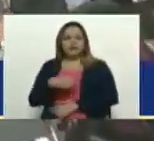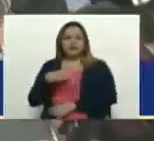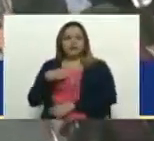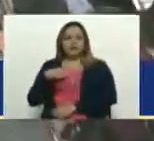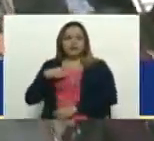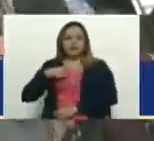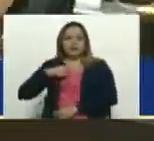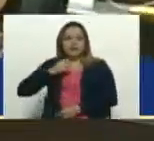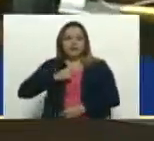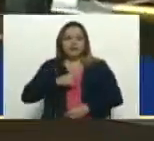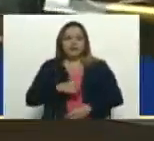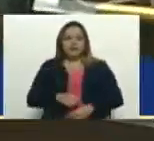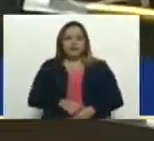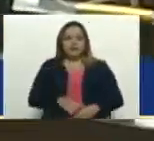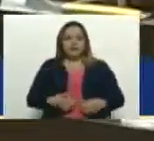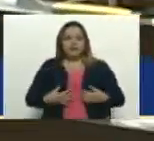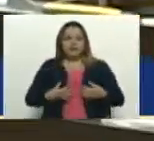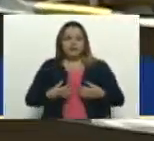estatura.